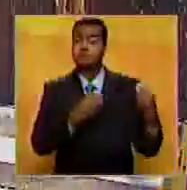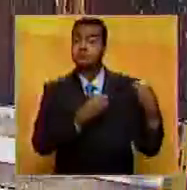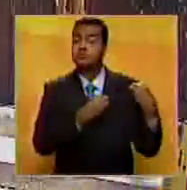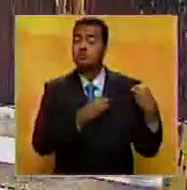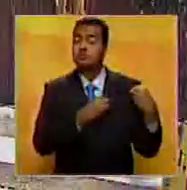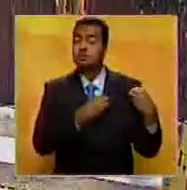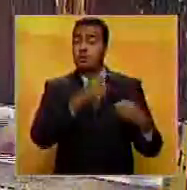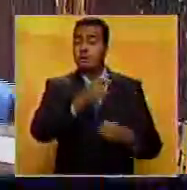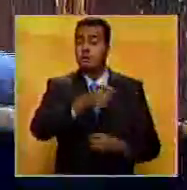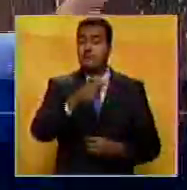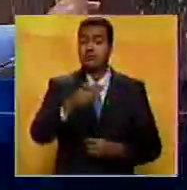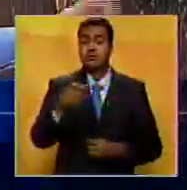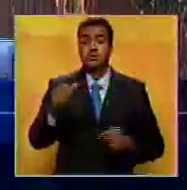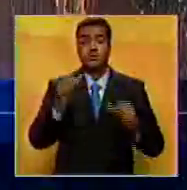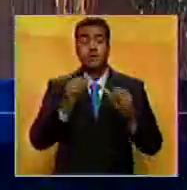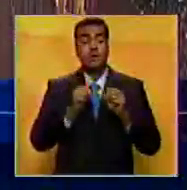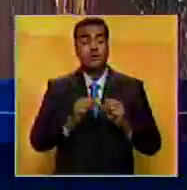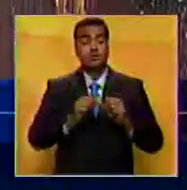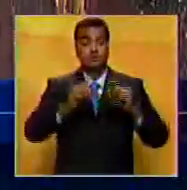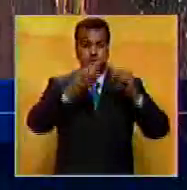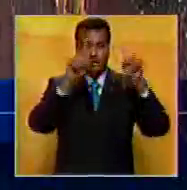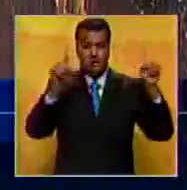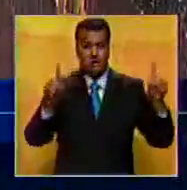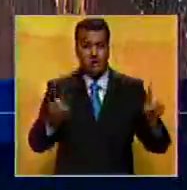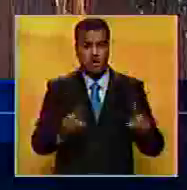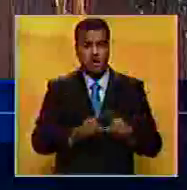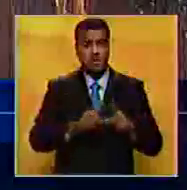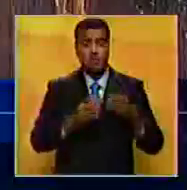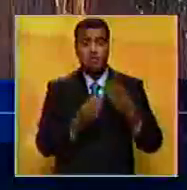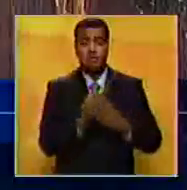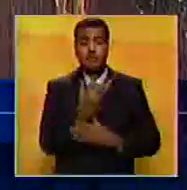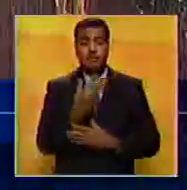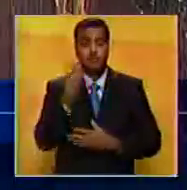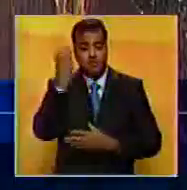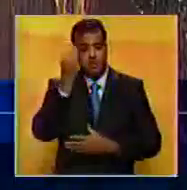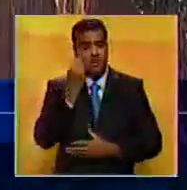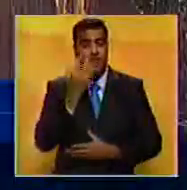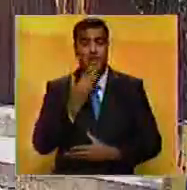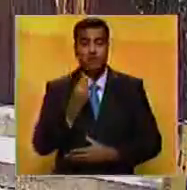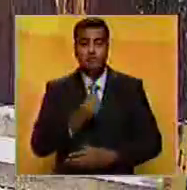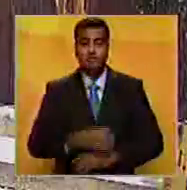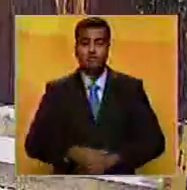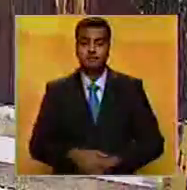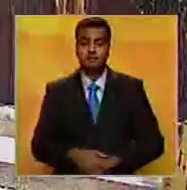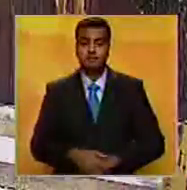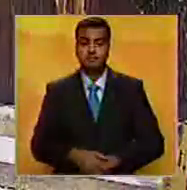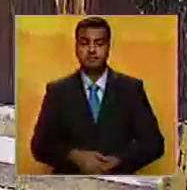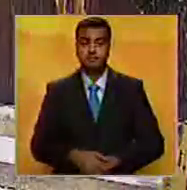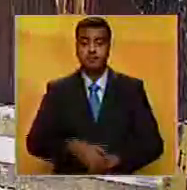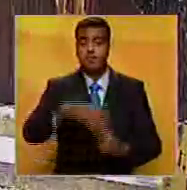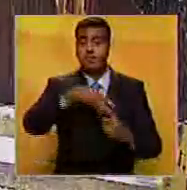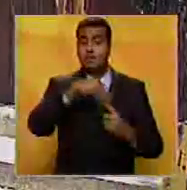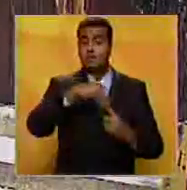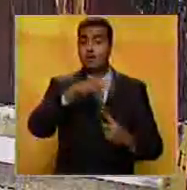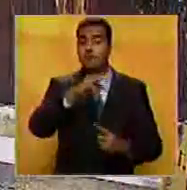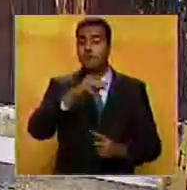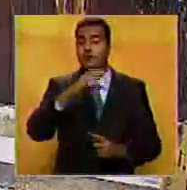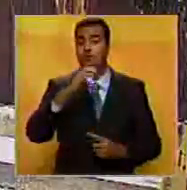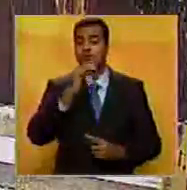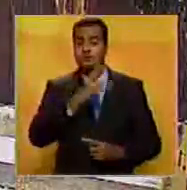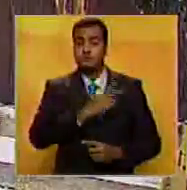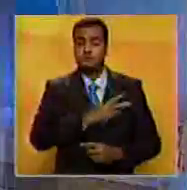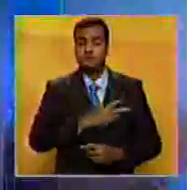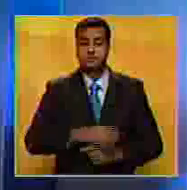dirigentes y ciudadanos dejaron una corona de flores por la memoria del joven fallecido. Desde Altamira, Manuel Covela,